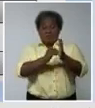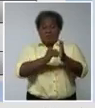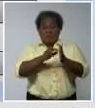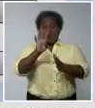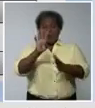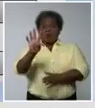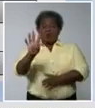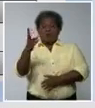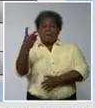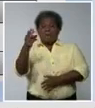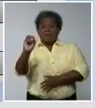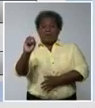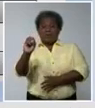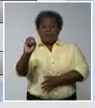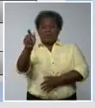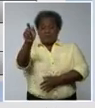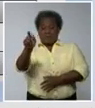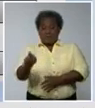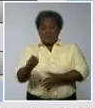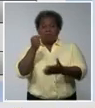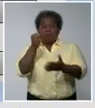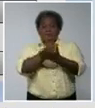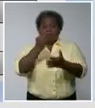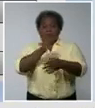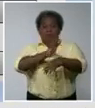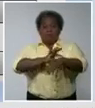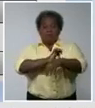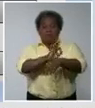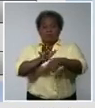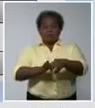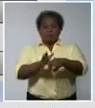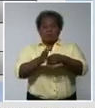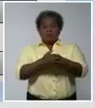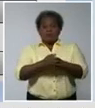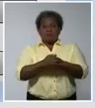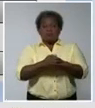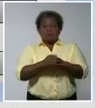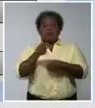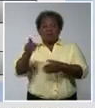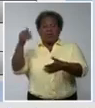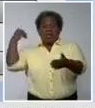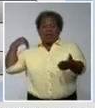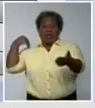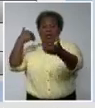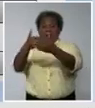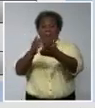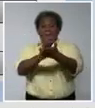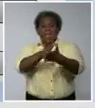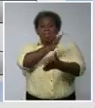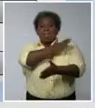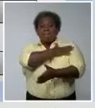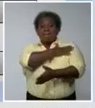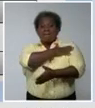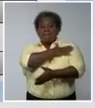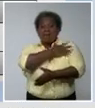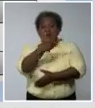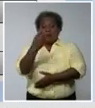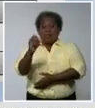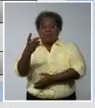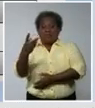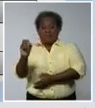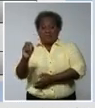120.597.420 personas confirmadas con COVID-19 desde que comenzó la pandemia a principios del